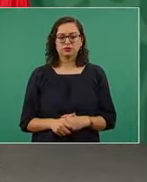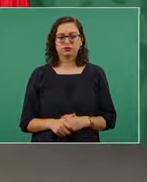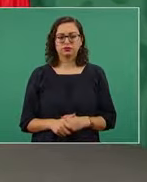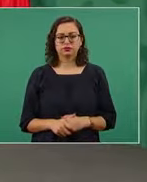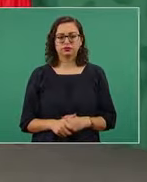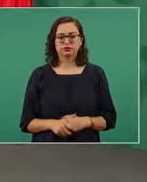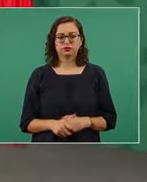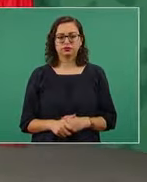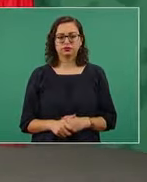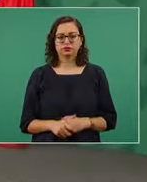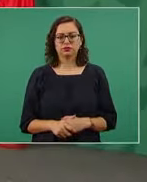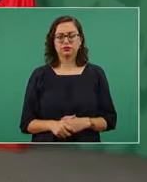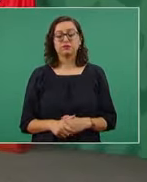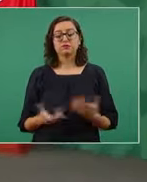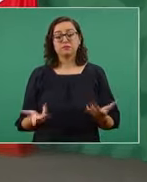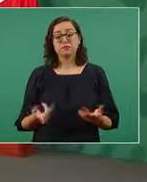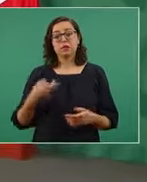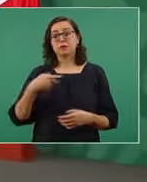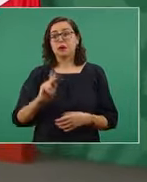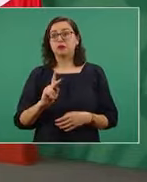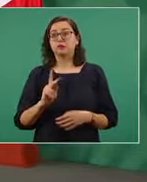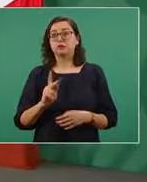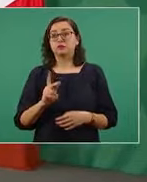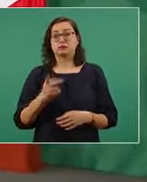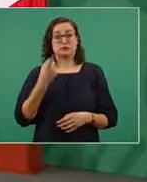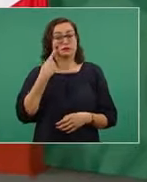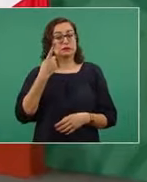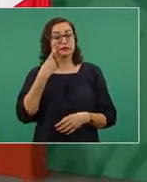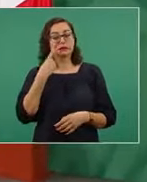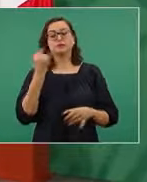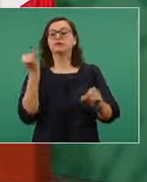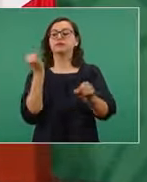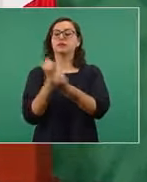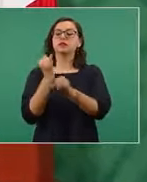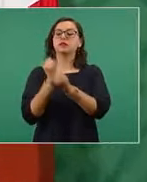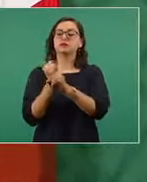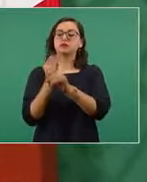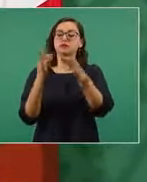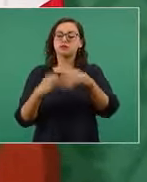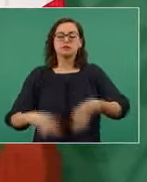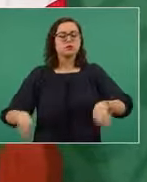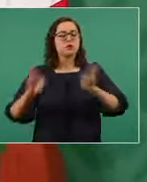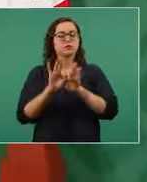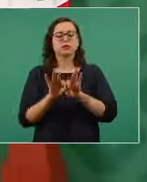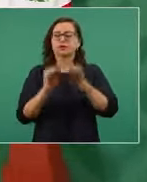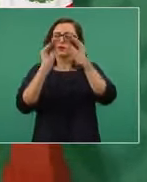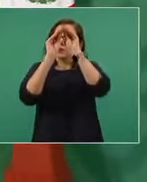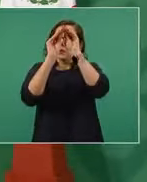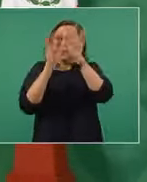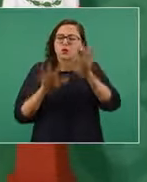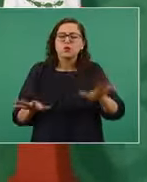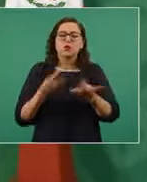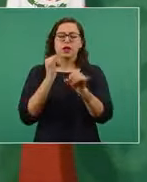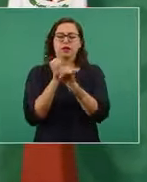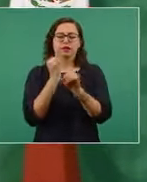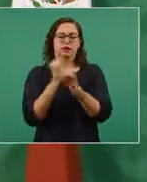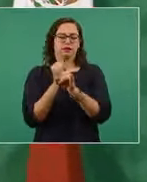importante de las redes sociales, porque hablo de las benditas redes sociales,